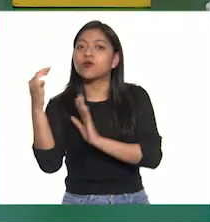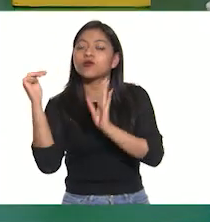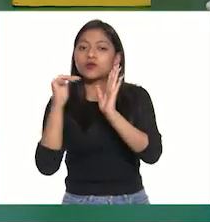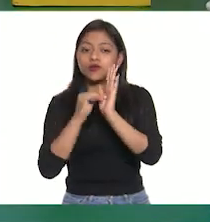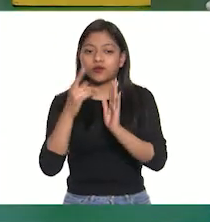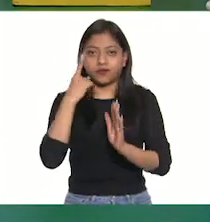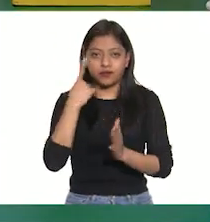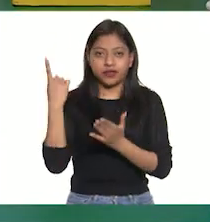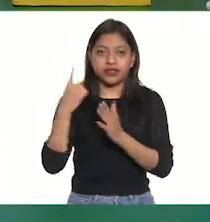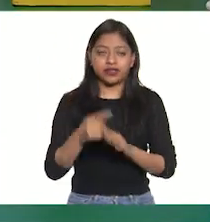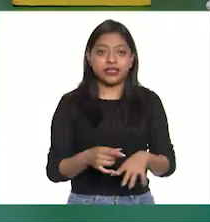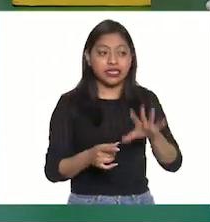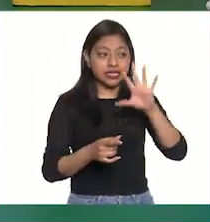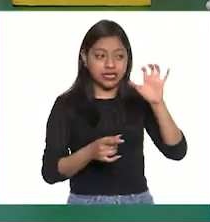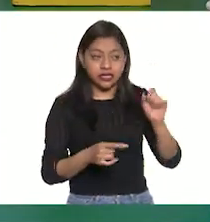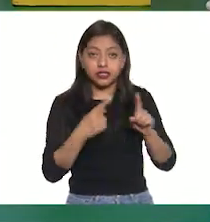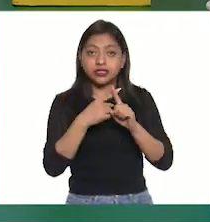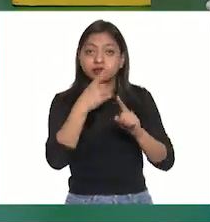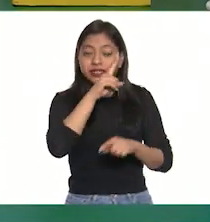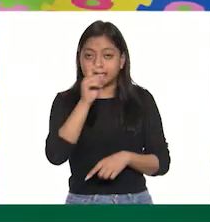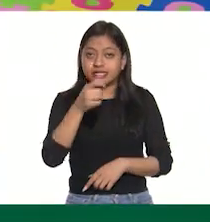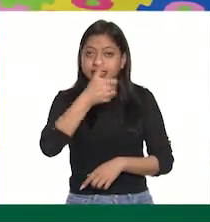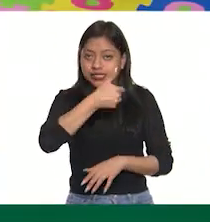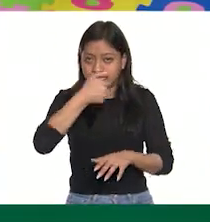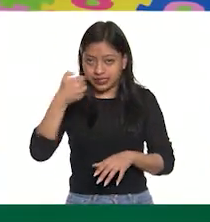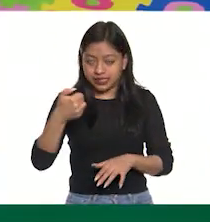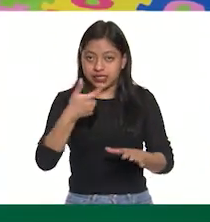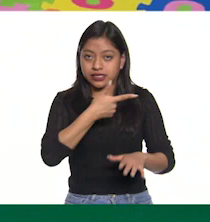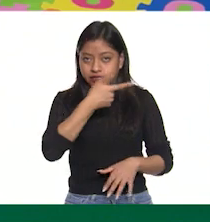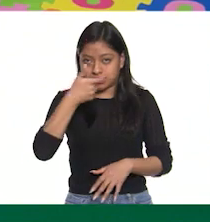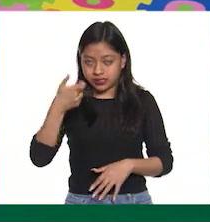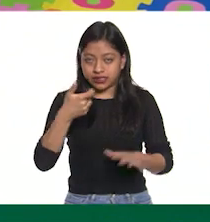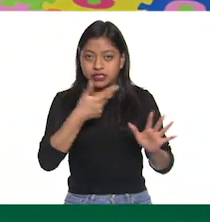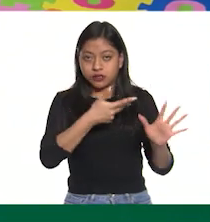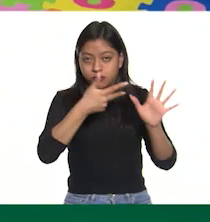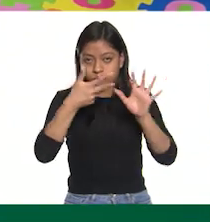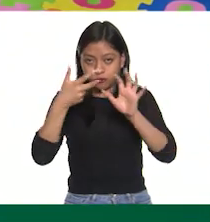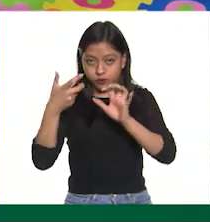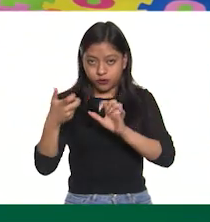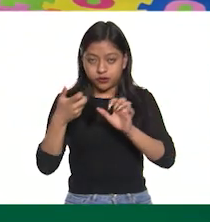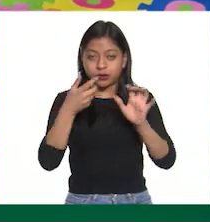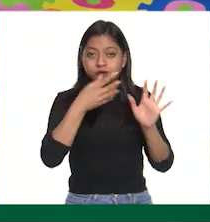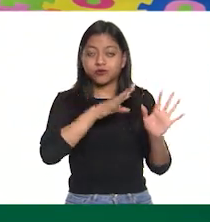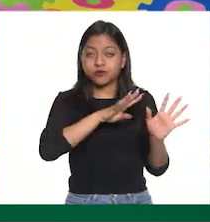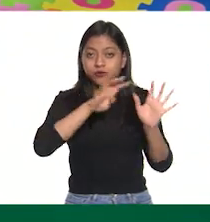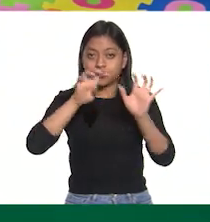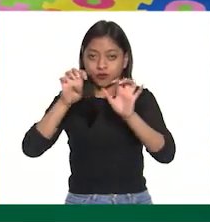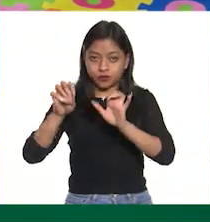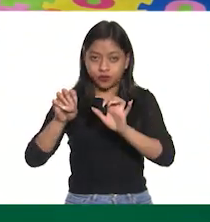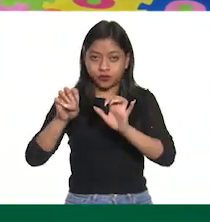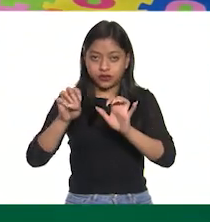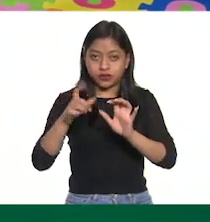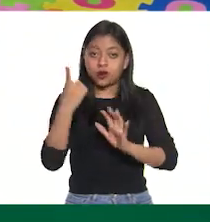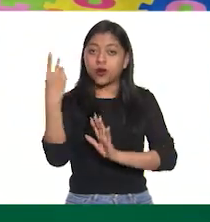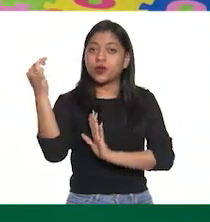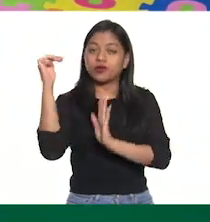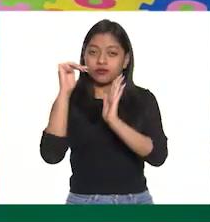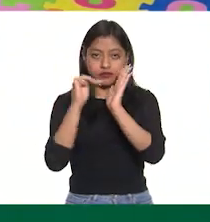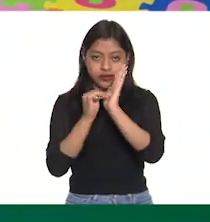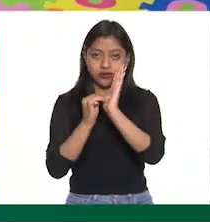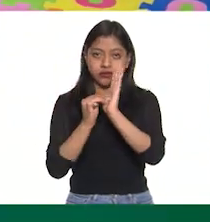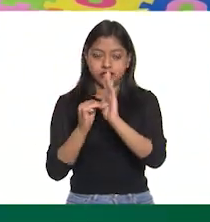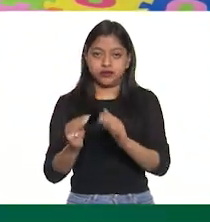llegas? 600. Después. 700. Después. 800. Muy bien. 900 y 1000.